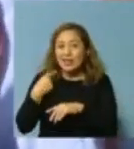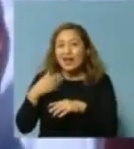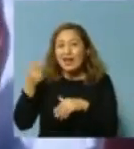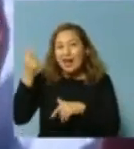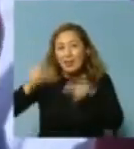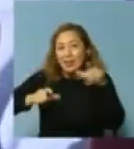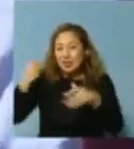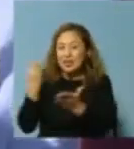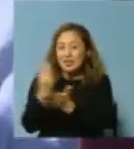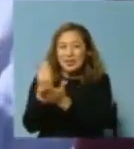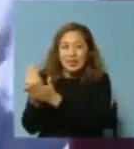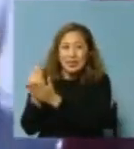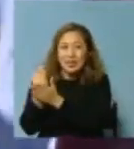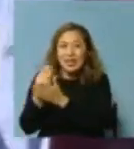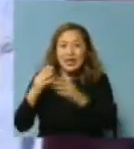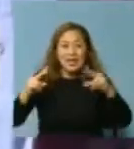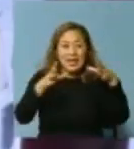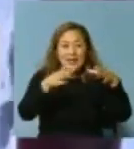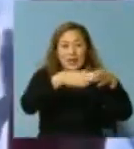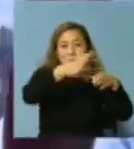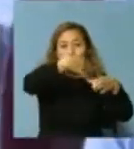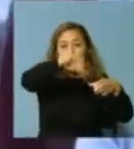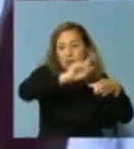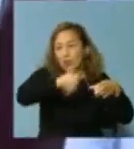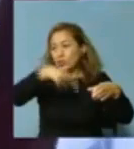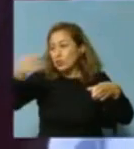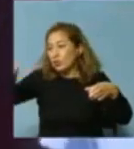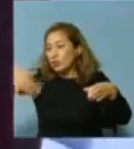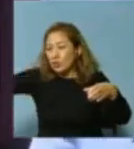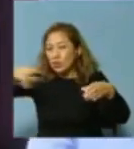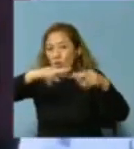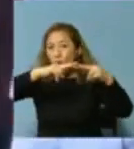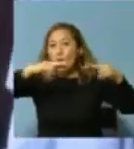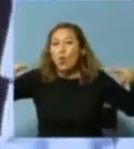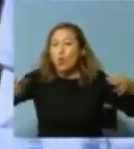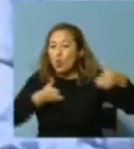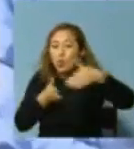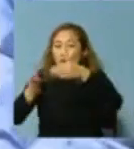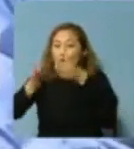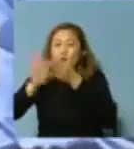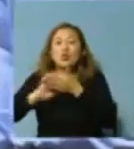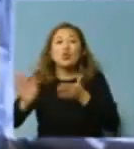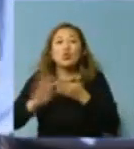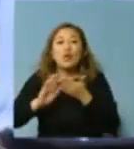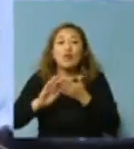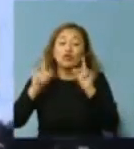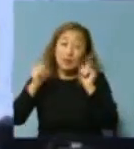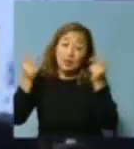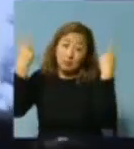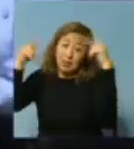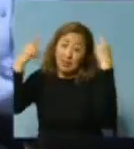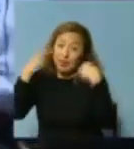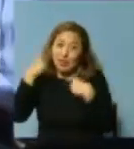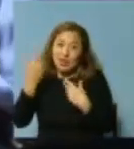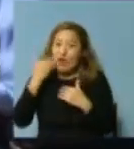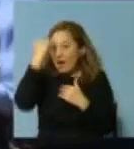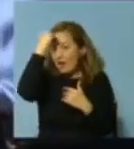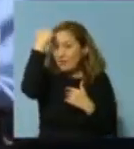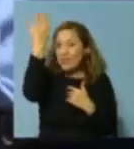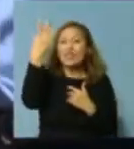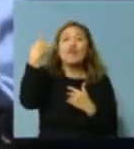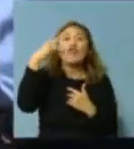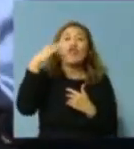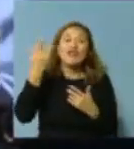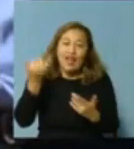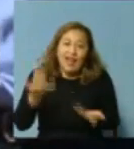comuneros que tenemos que unir el Angosto con Ciénaga, que va a ser un camino turístico muy lindo. Ha visto, al frente está